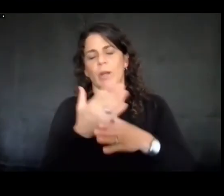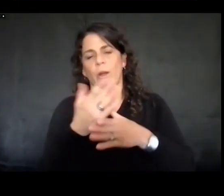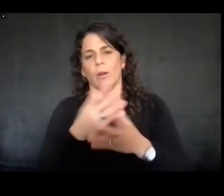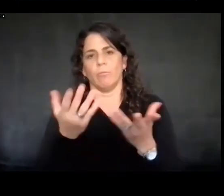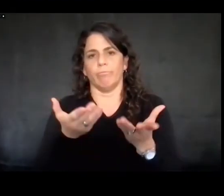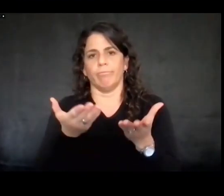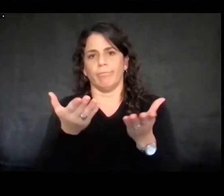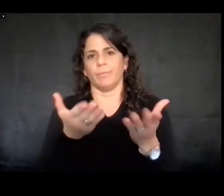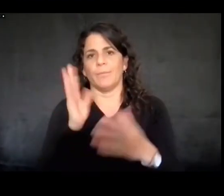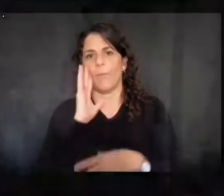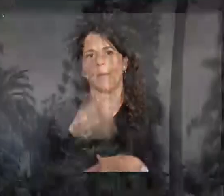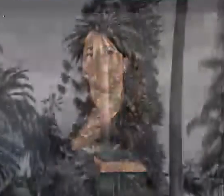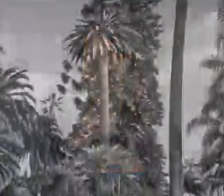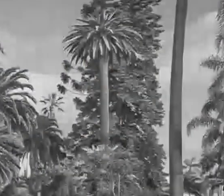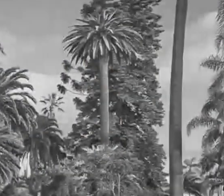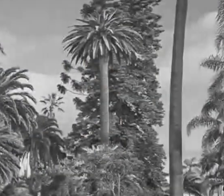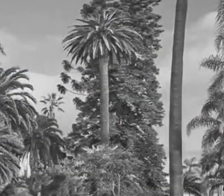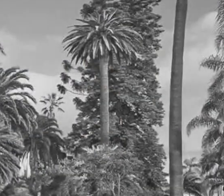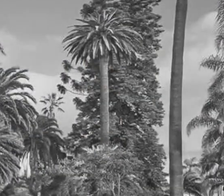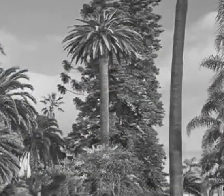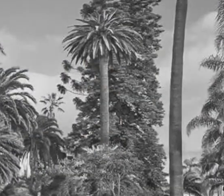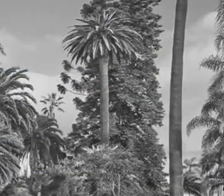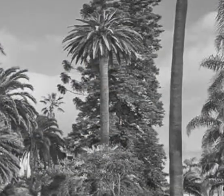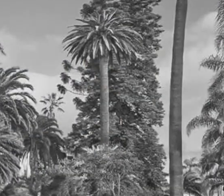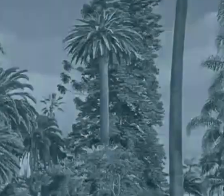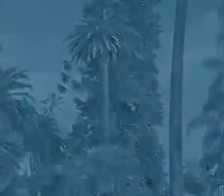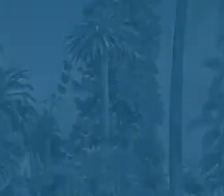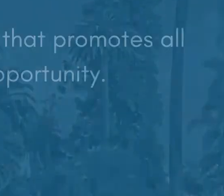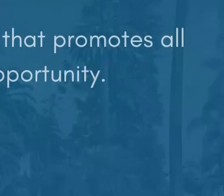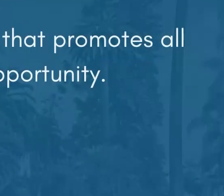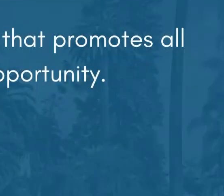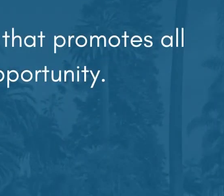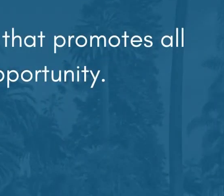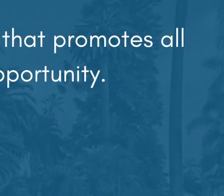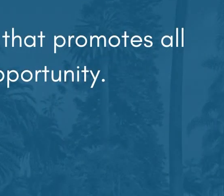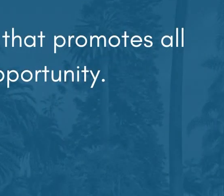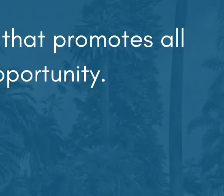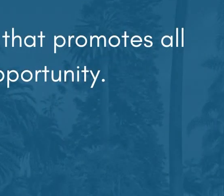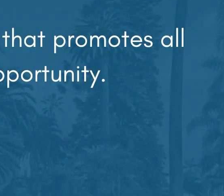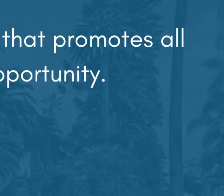tengan un fin de semana muy satisfecho